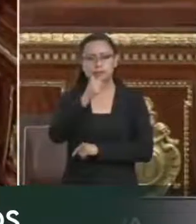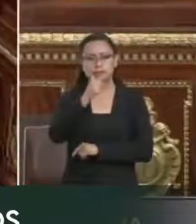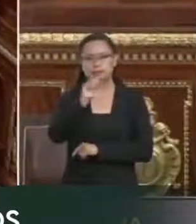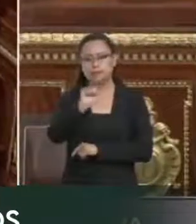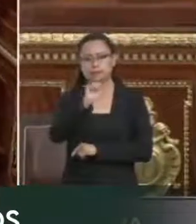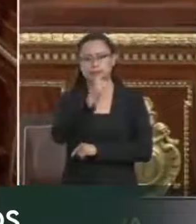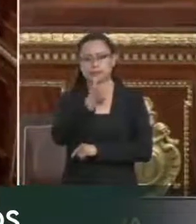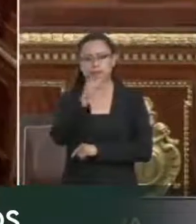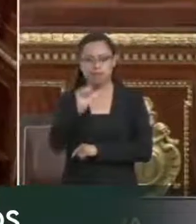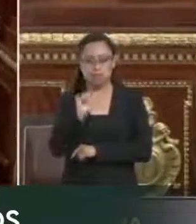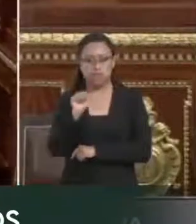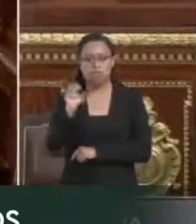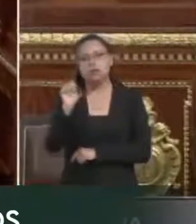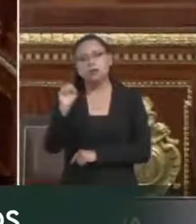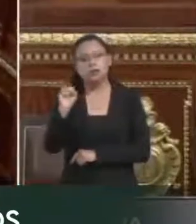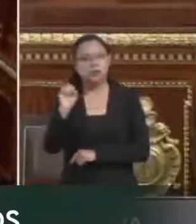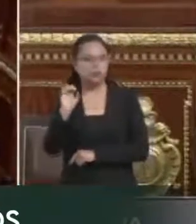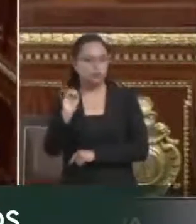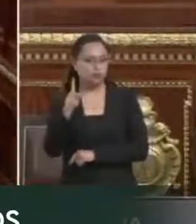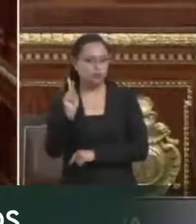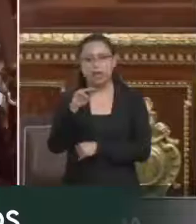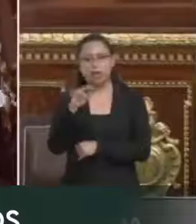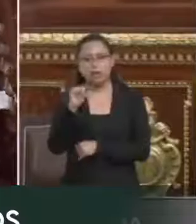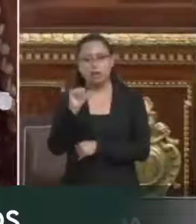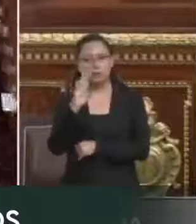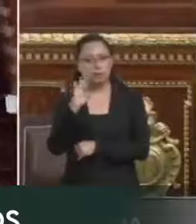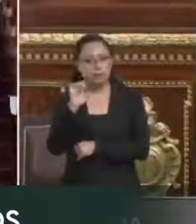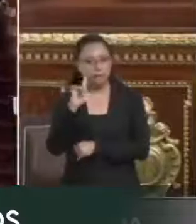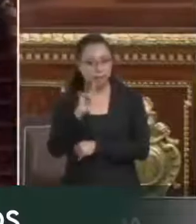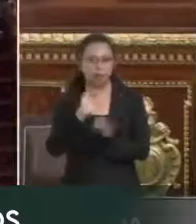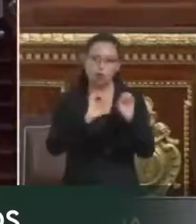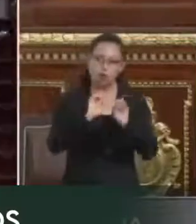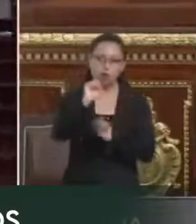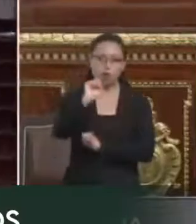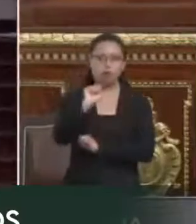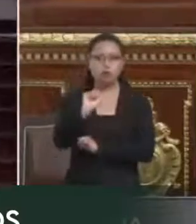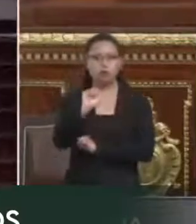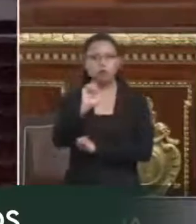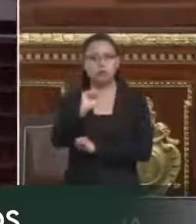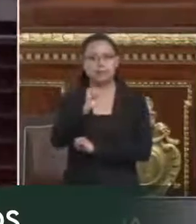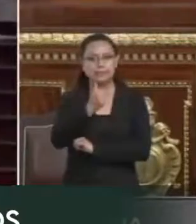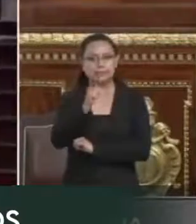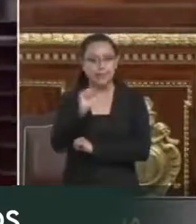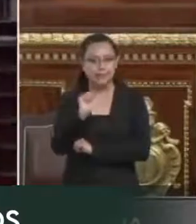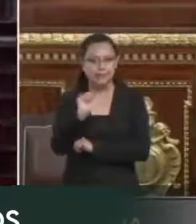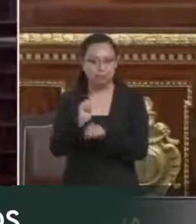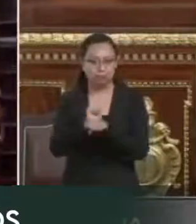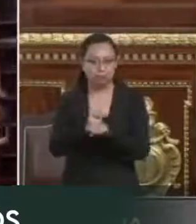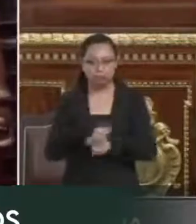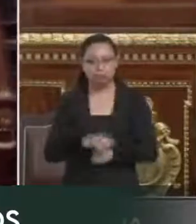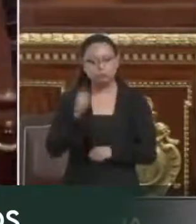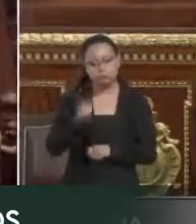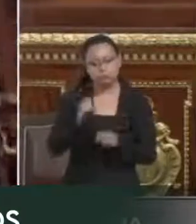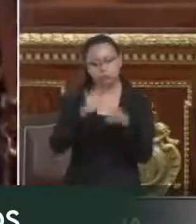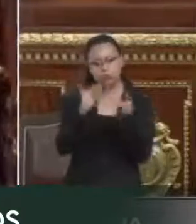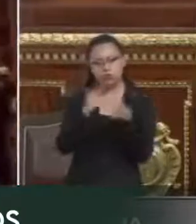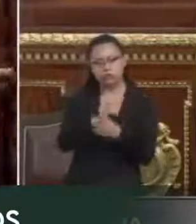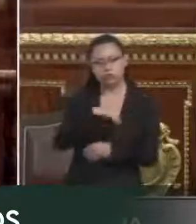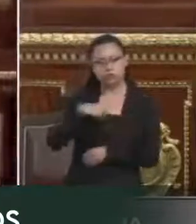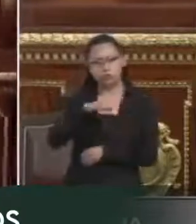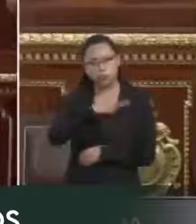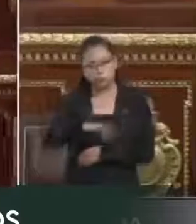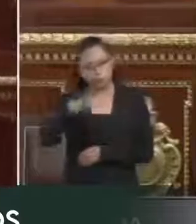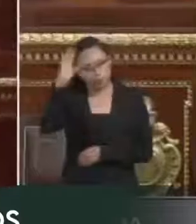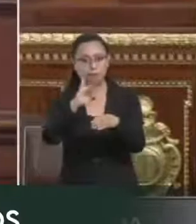materia. La diputada explicó que Las Lunas fueron creadas con la finalidad de generar espacios que proporcionen diversos servicios a niñas, adolescentes y